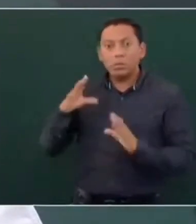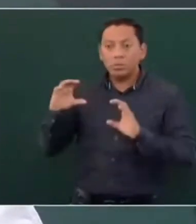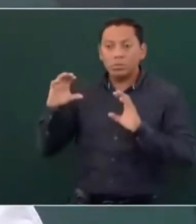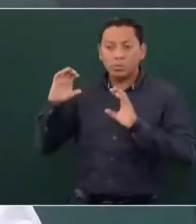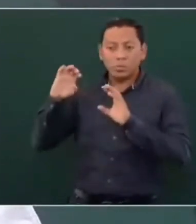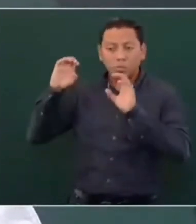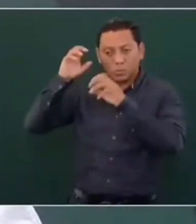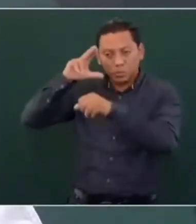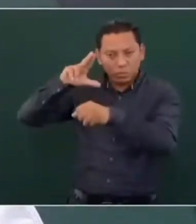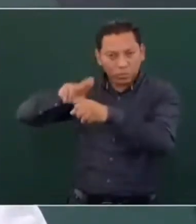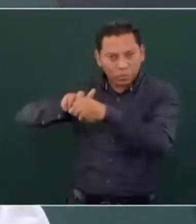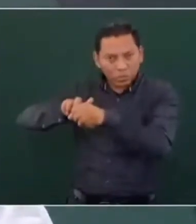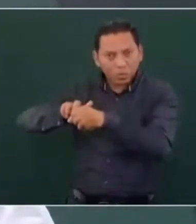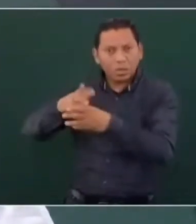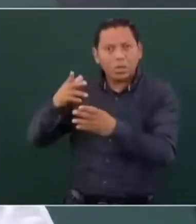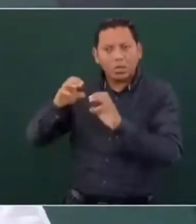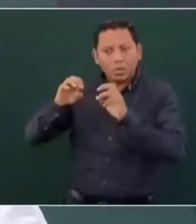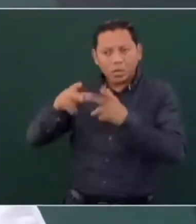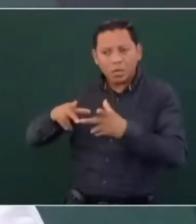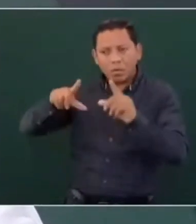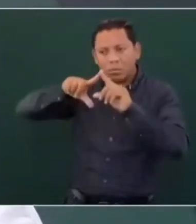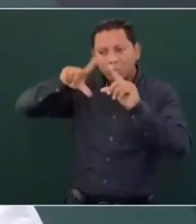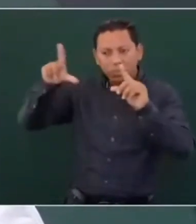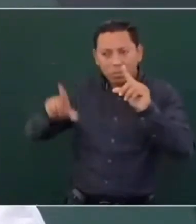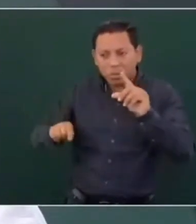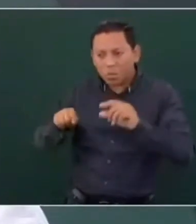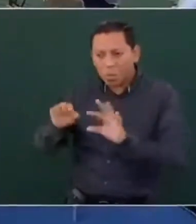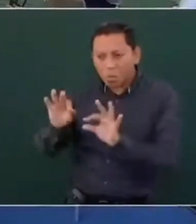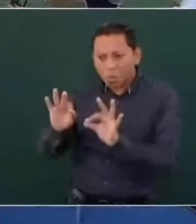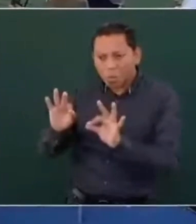civilizatoria que tenemos los mexicanos.